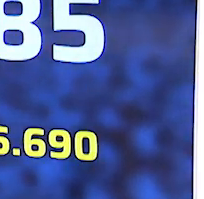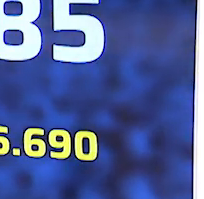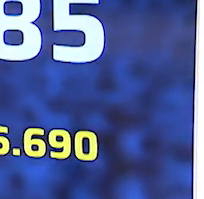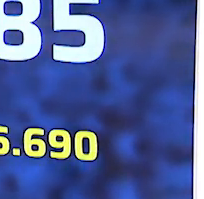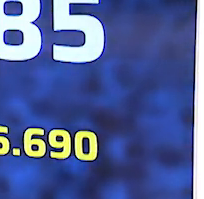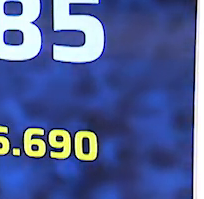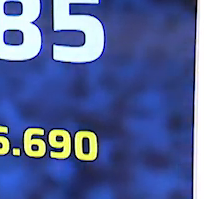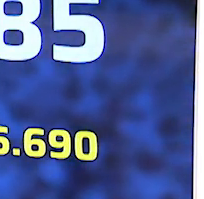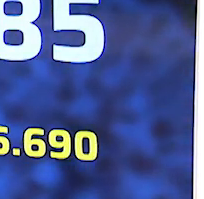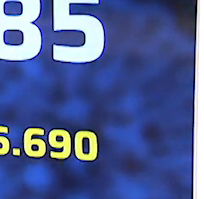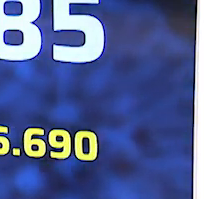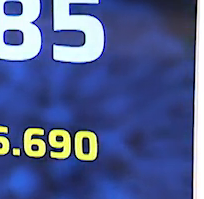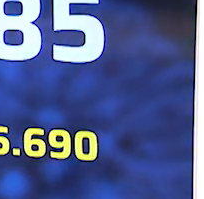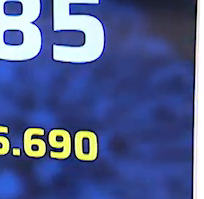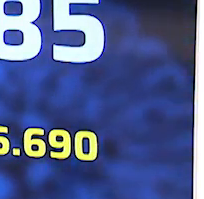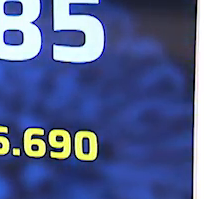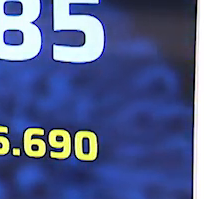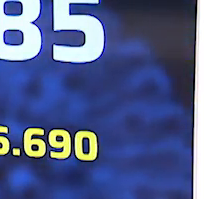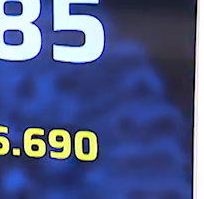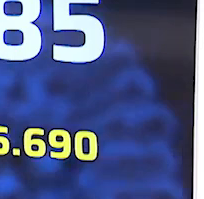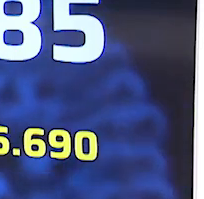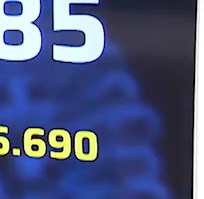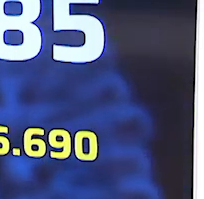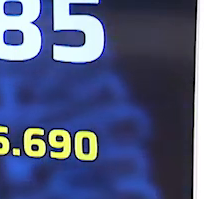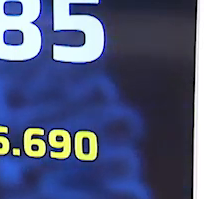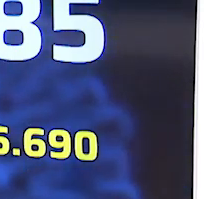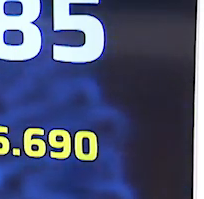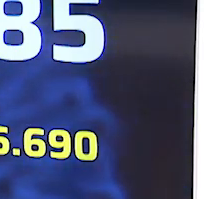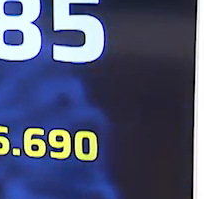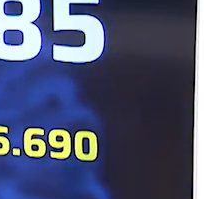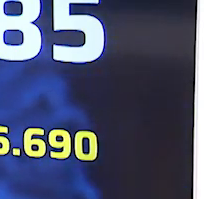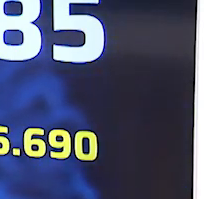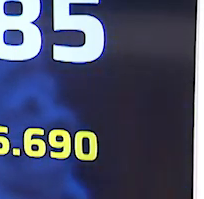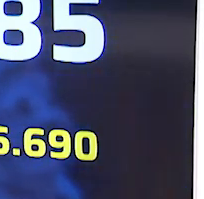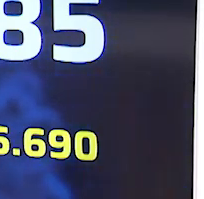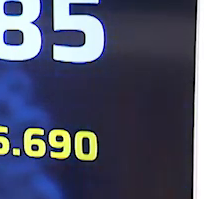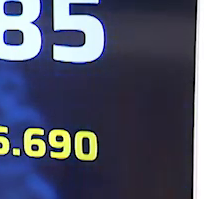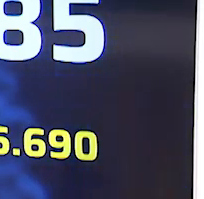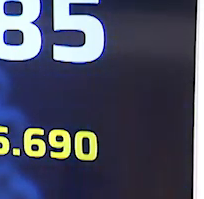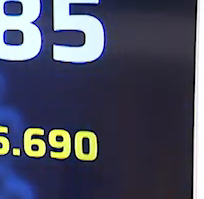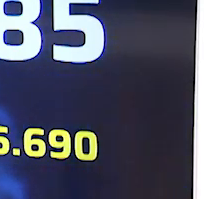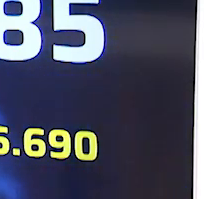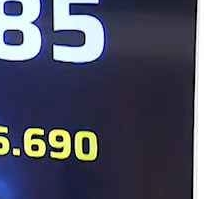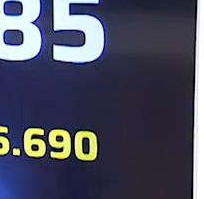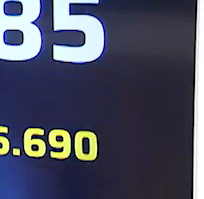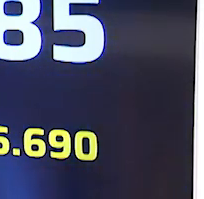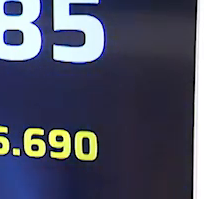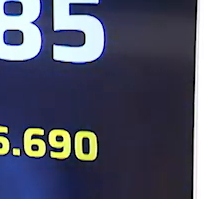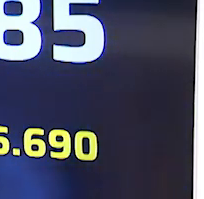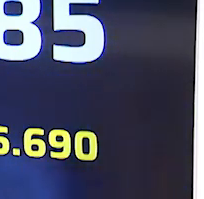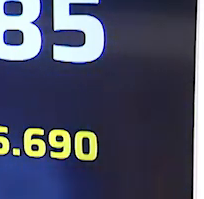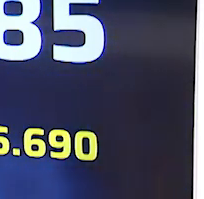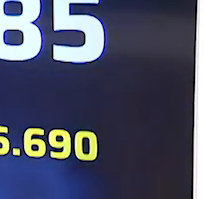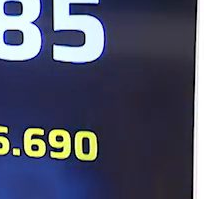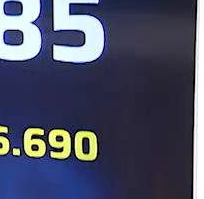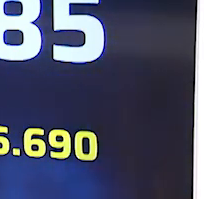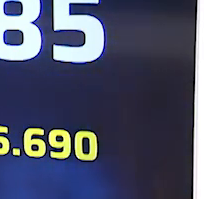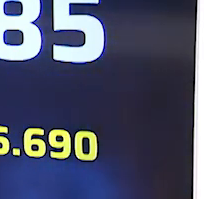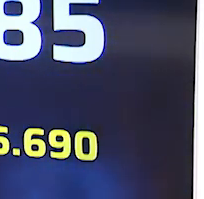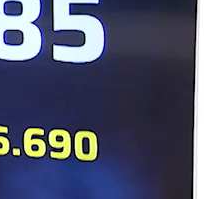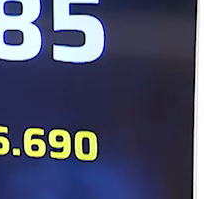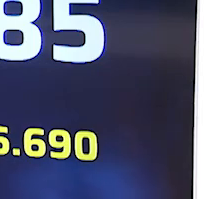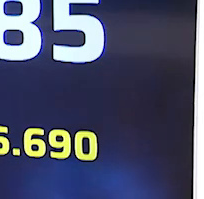10.284 casos nos ha reportado el Instituto Nacional de Salud. ¿Qué quiere decir esto? Hasta el momento en Colombia hay más de